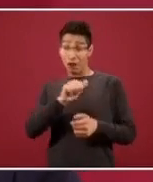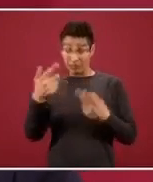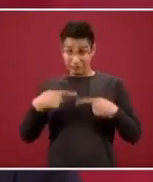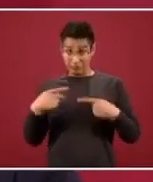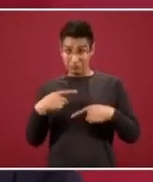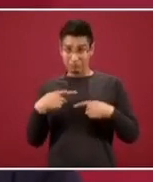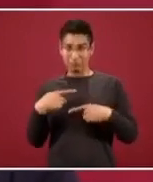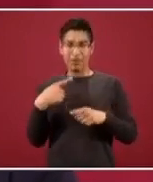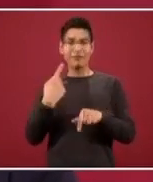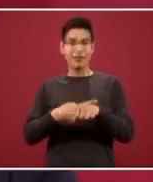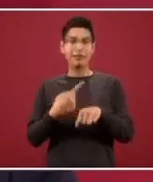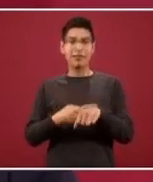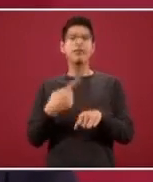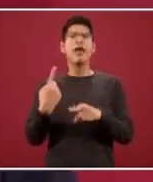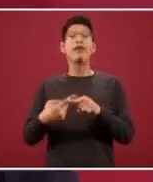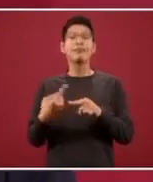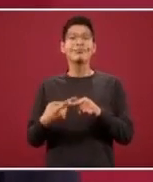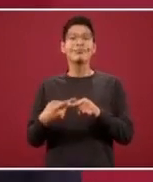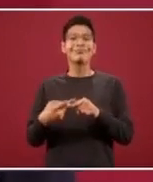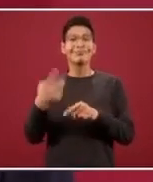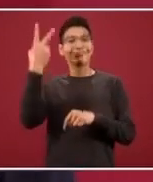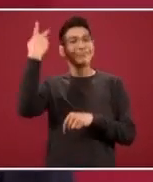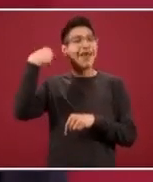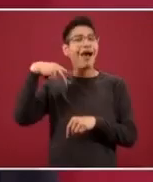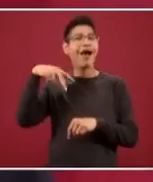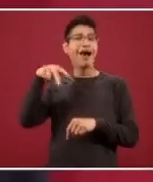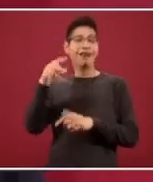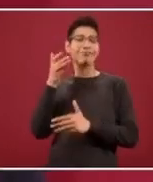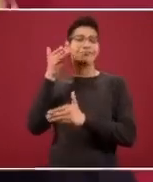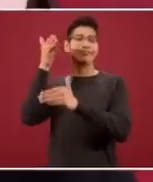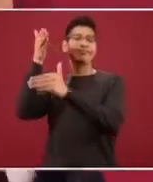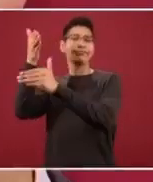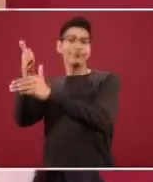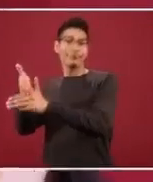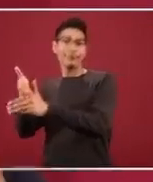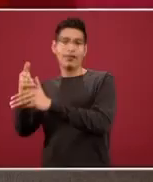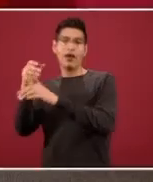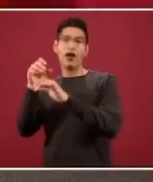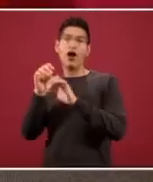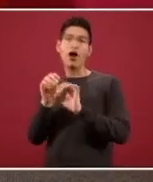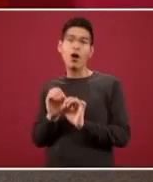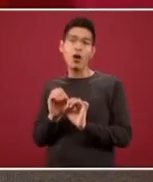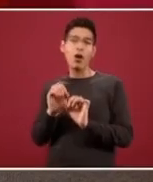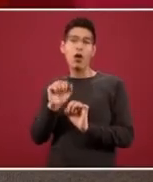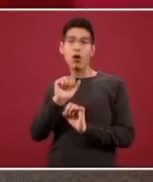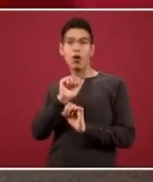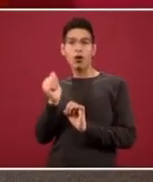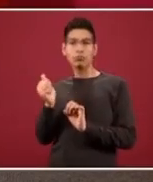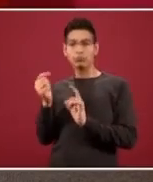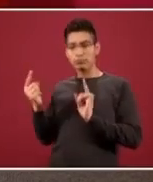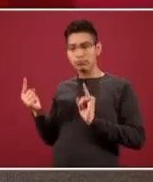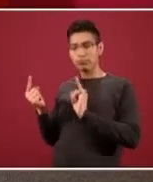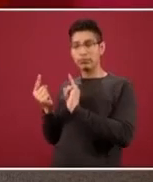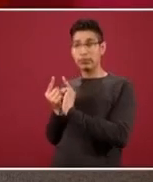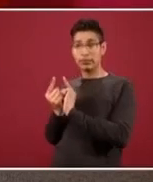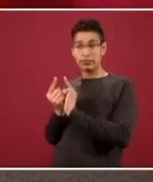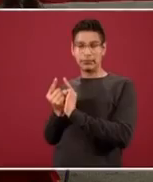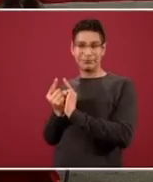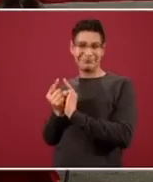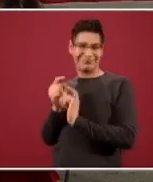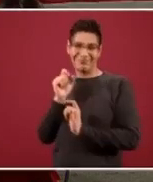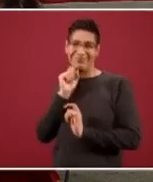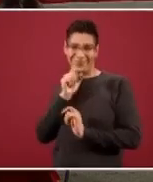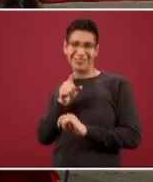haya viajado a un país afectado o que la persona haya viajado a un país afectado y